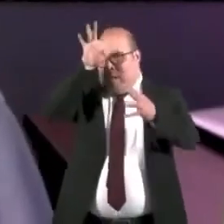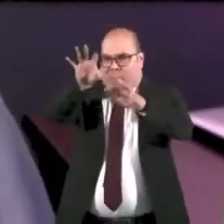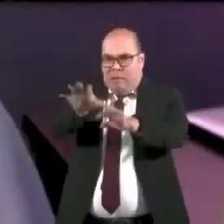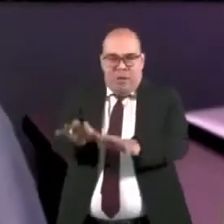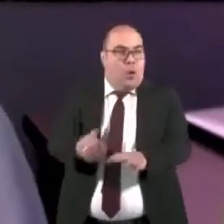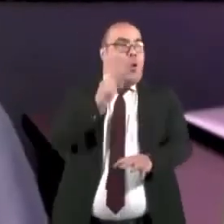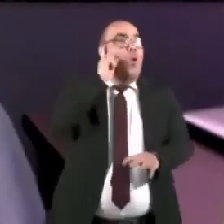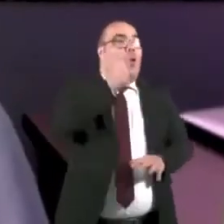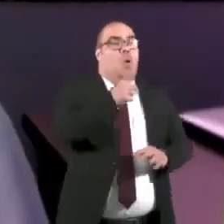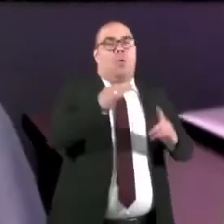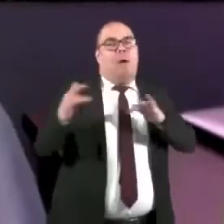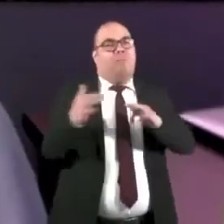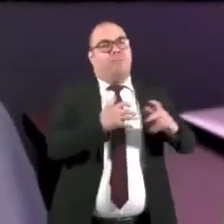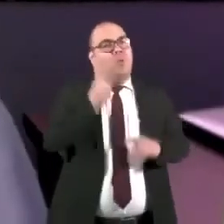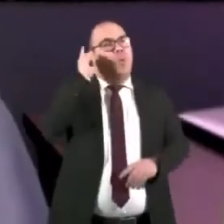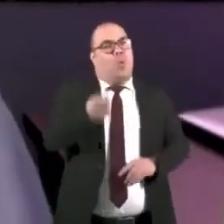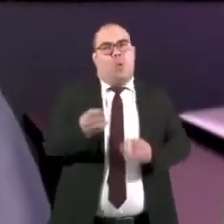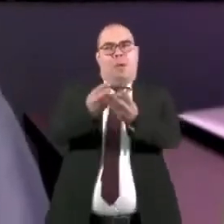tragó la guerra.